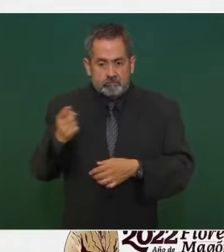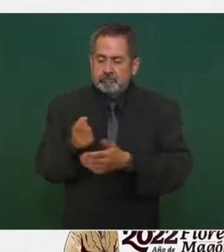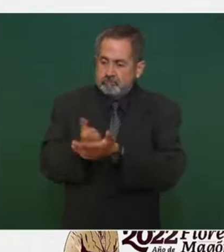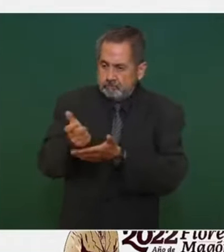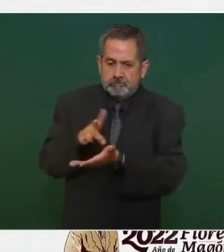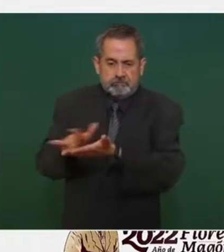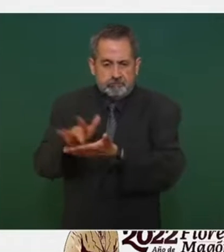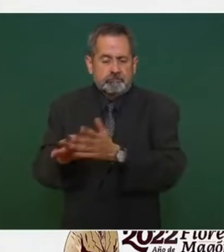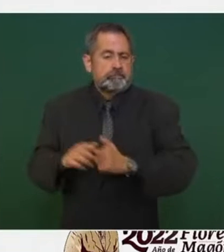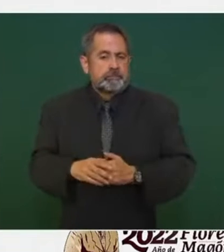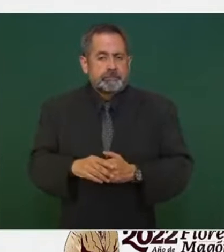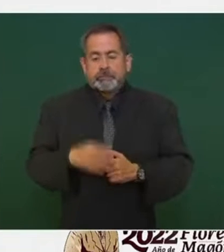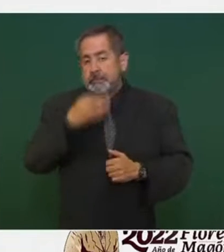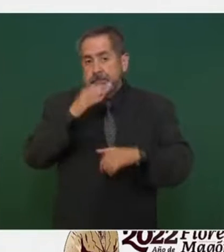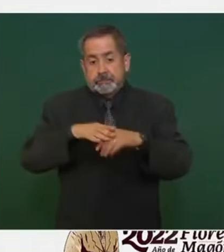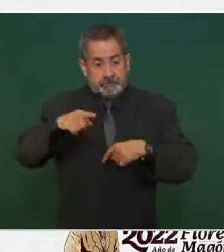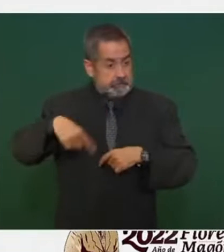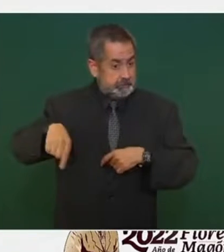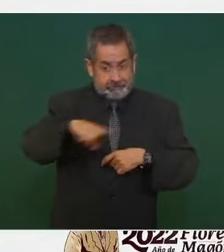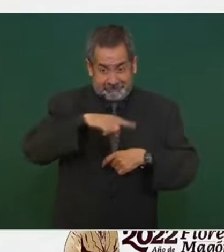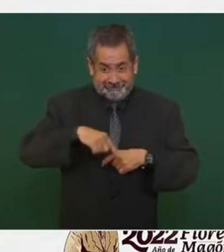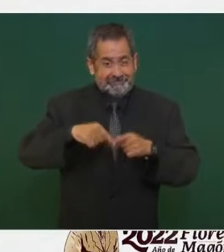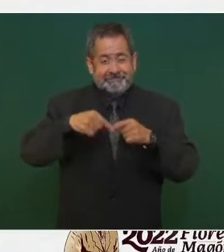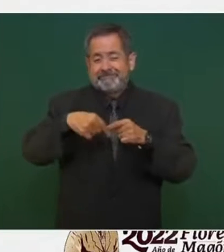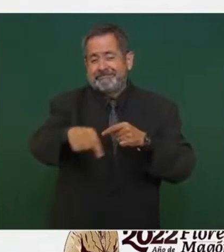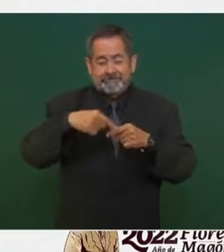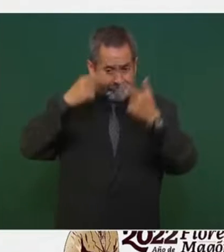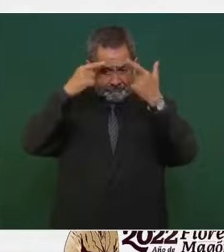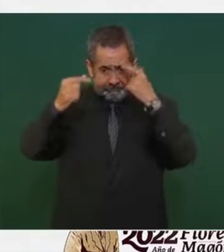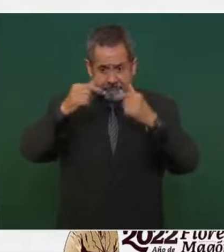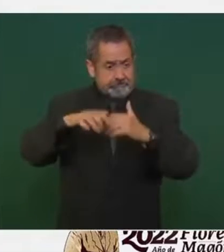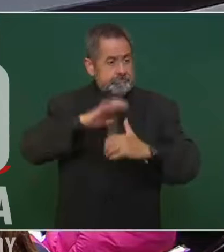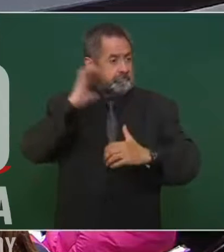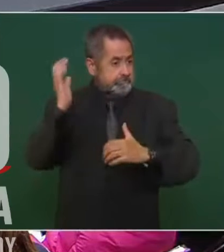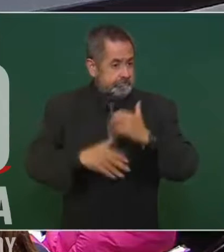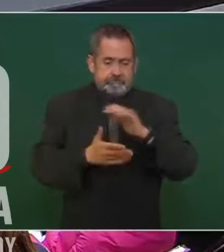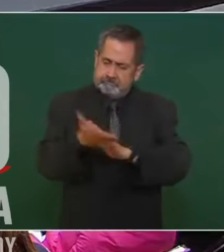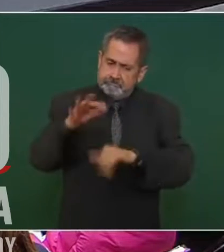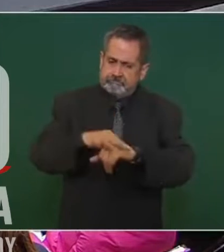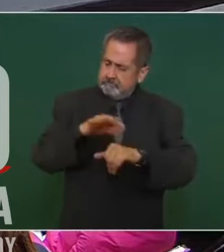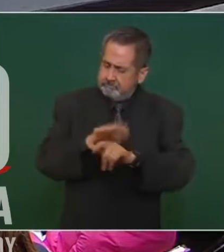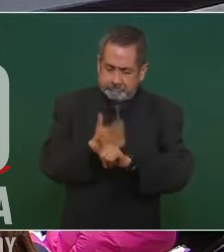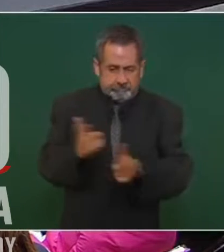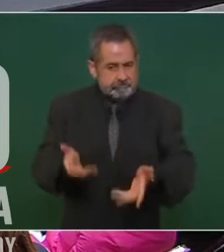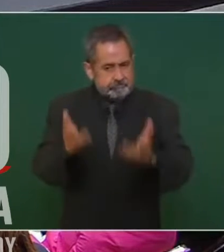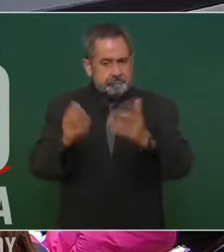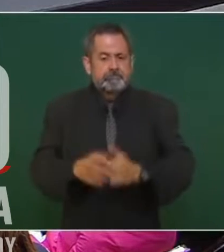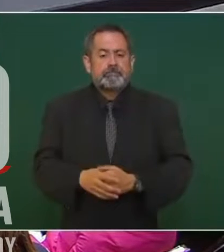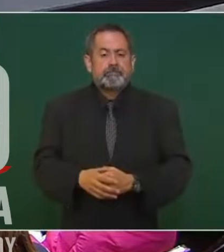5,461. Reitero, pronto estarán desempeñando su servicio social y se graduarán. En la